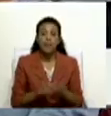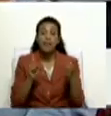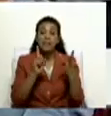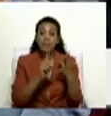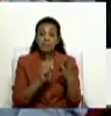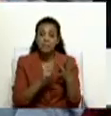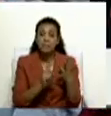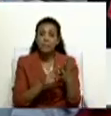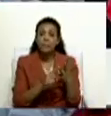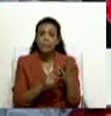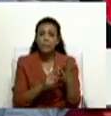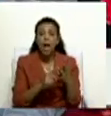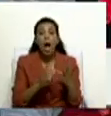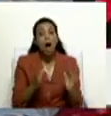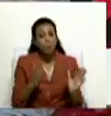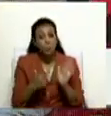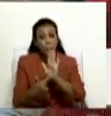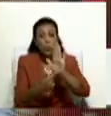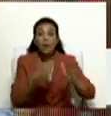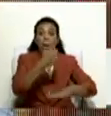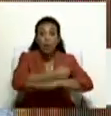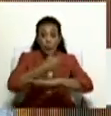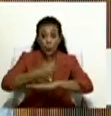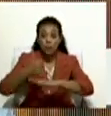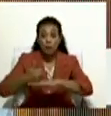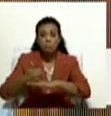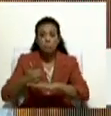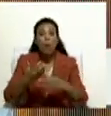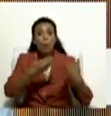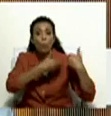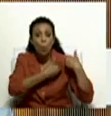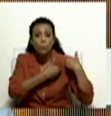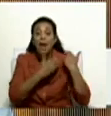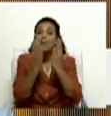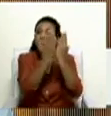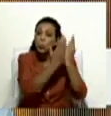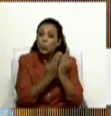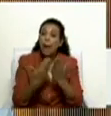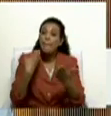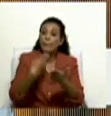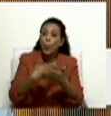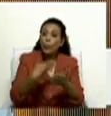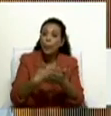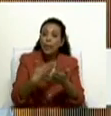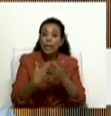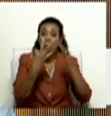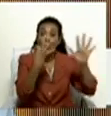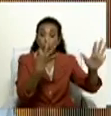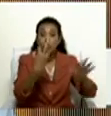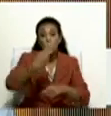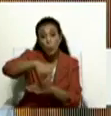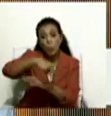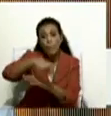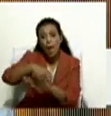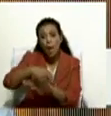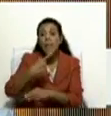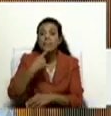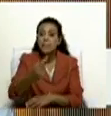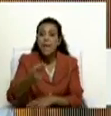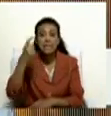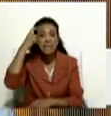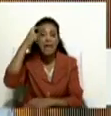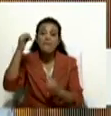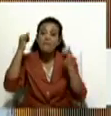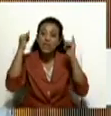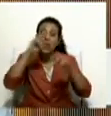tercero exhortar a las autoridades competentes a estudiar la propuesta de que el 8 de noviembre sea declarado día